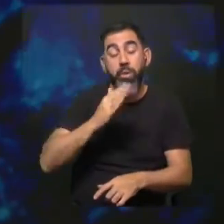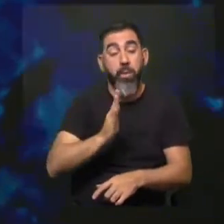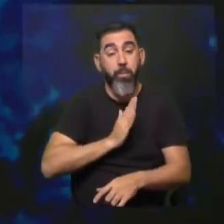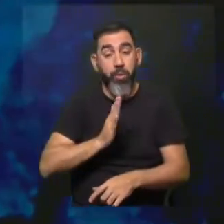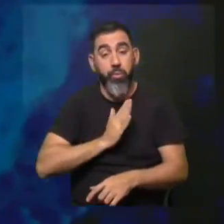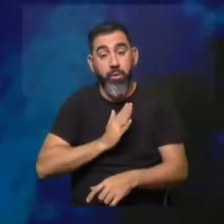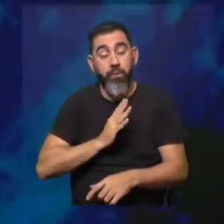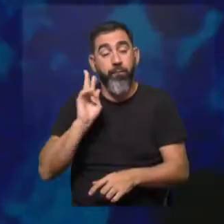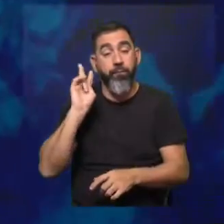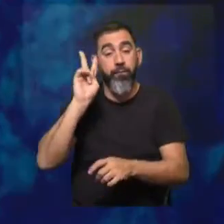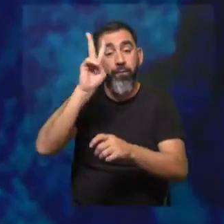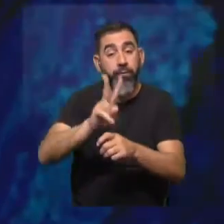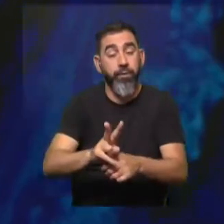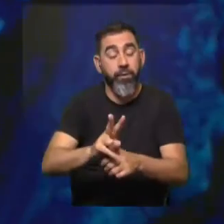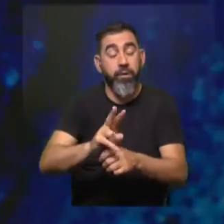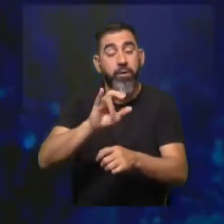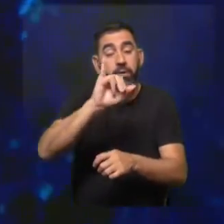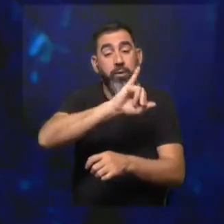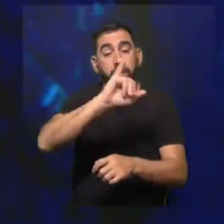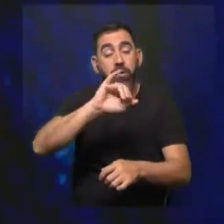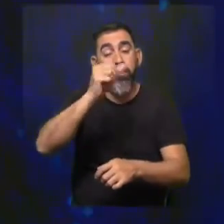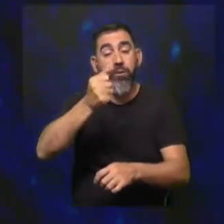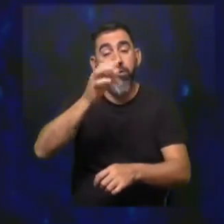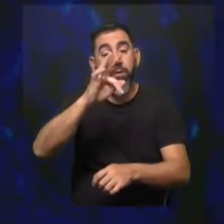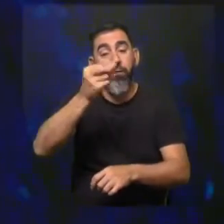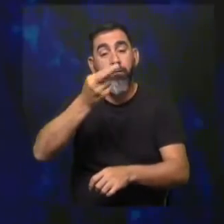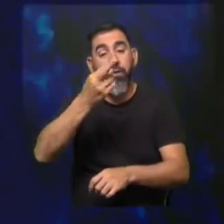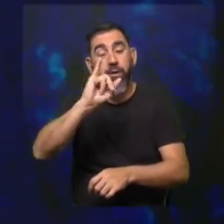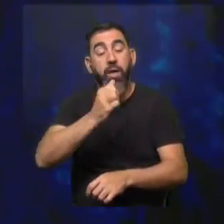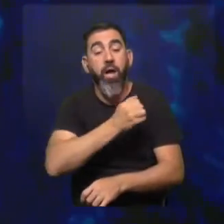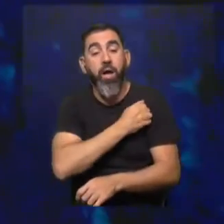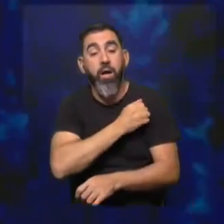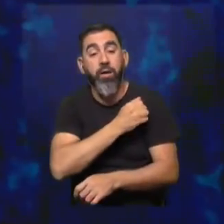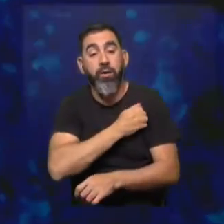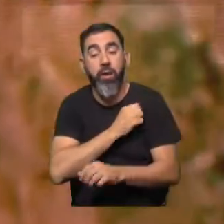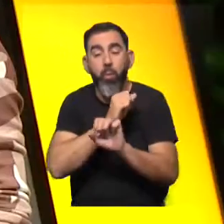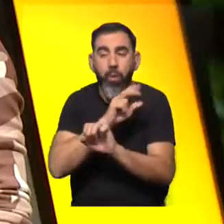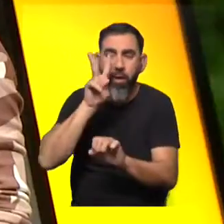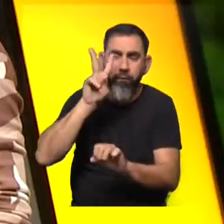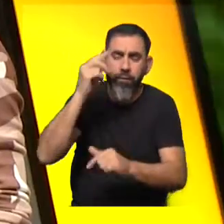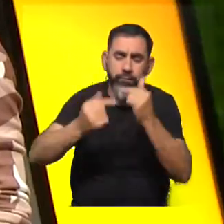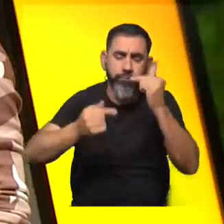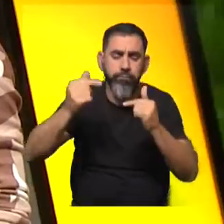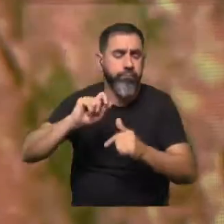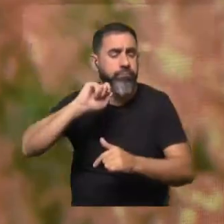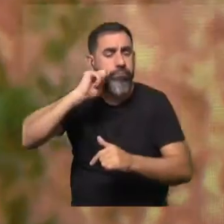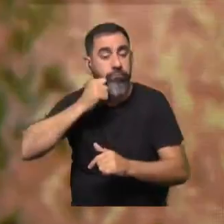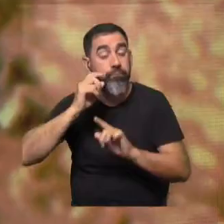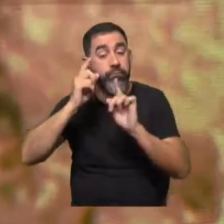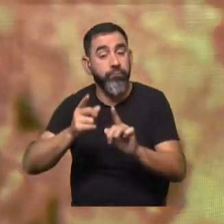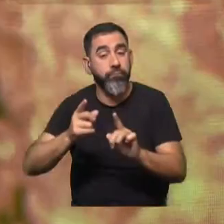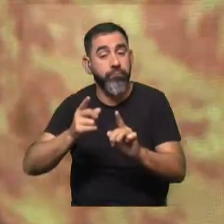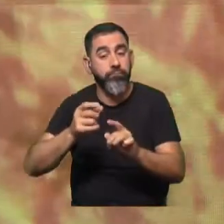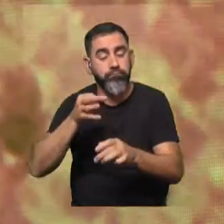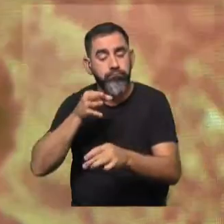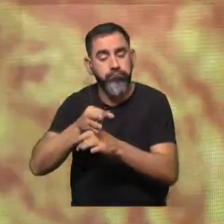es el recorrido por el safari minero en Artigas, donde bueno, se pueden ver las canteras de ágatas y amatistas. Es verdad. Realmente aparte están muy bien